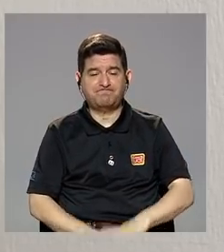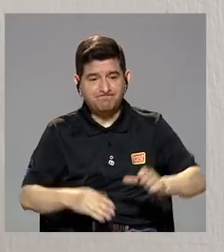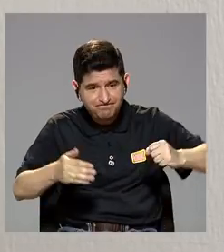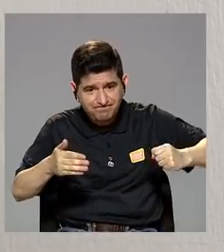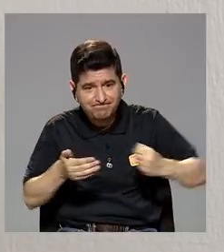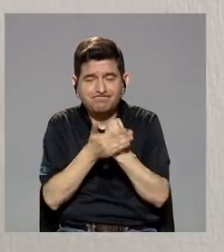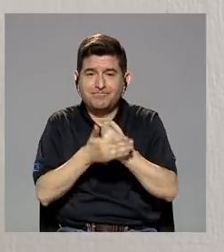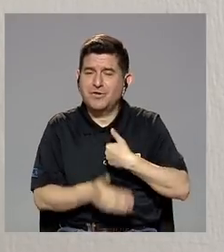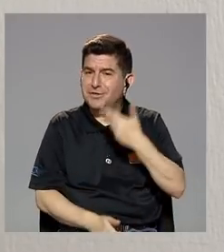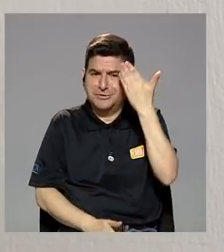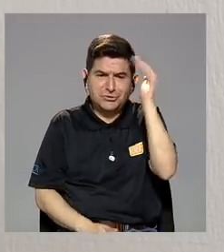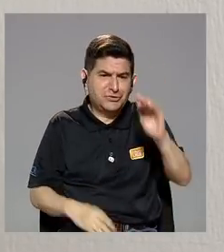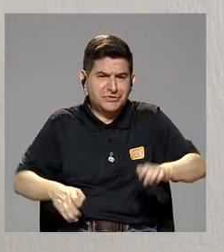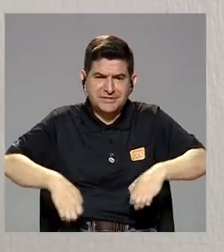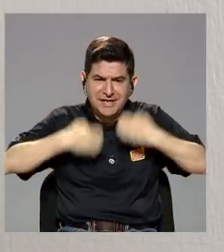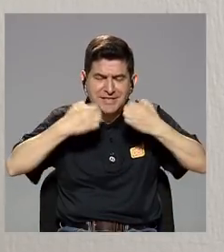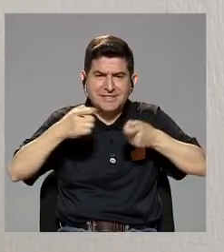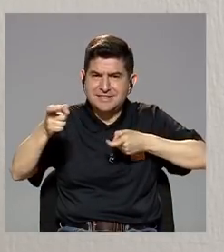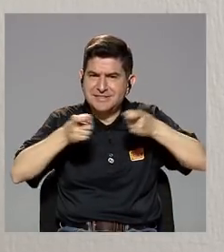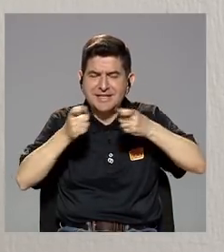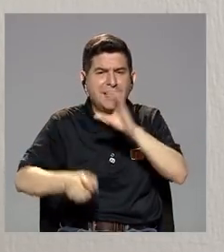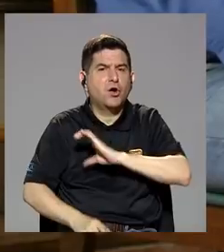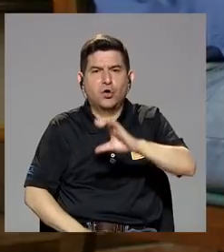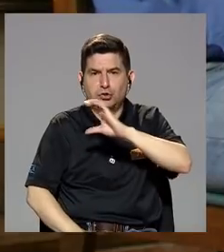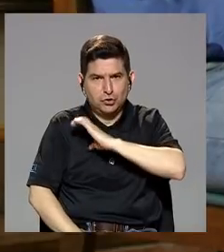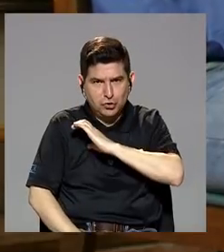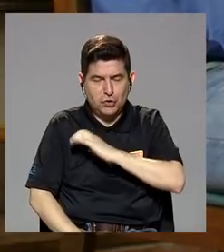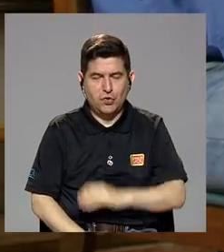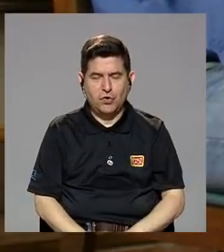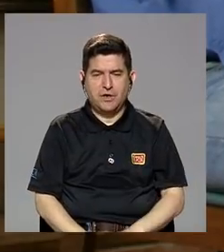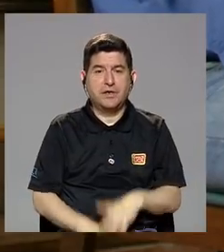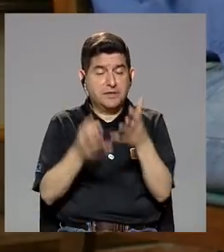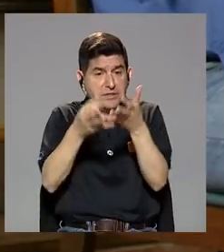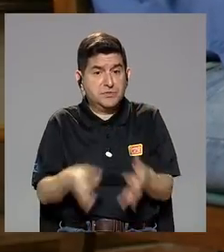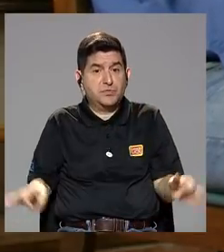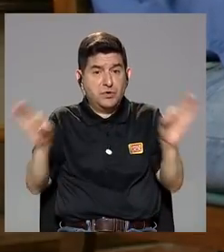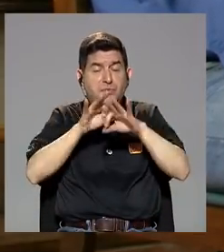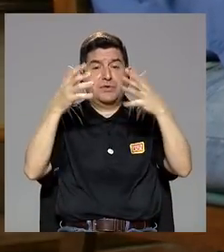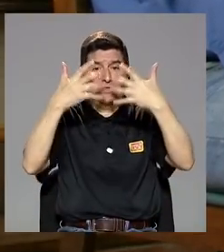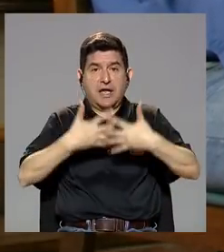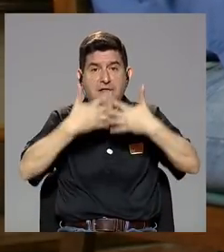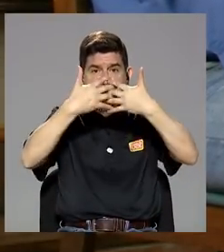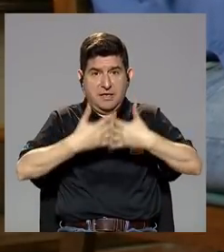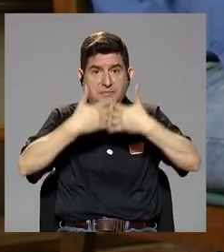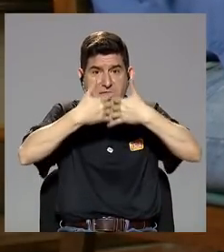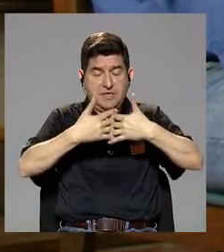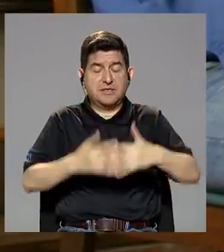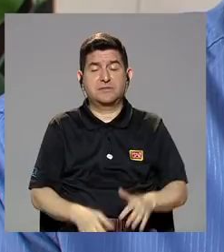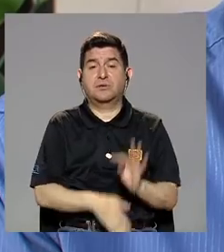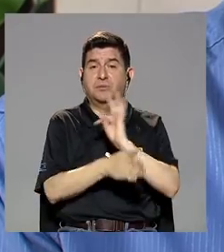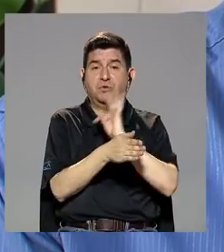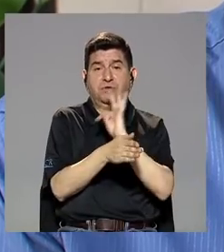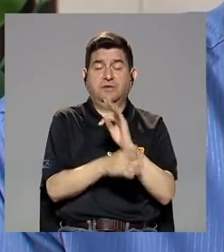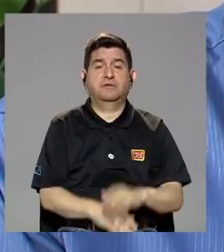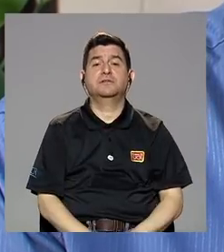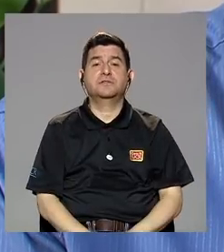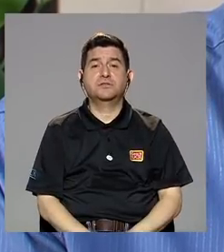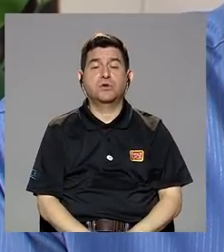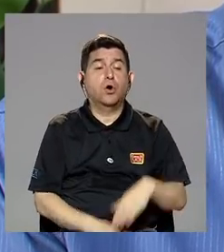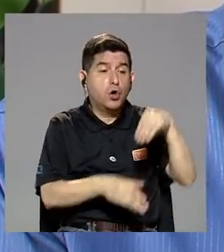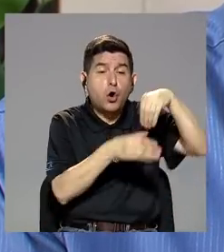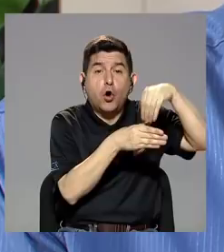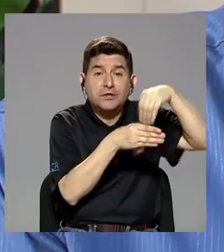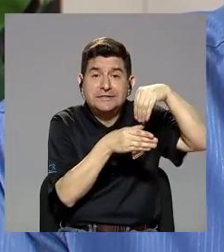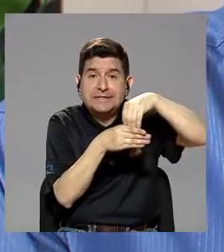lamentablemente yo no sé si existen los controles de calidad que es algo fundamental en una empresa tan seria como la televisión donde los